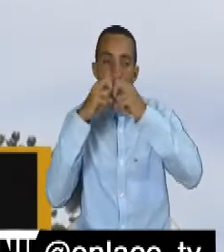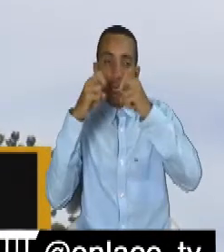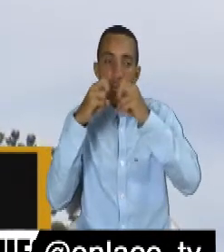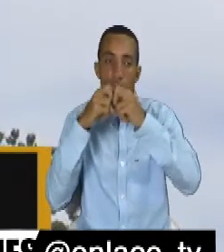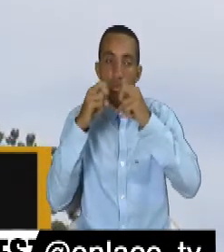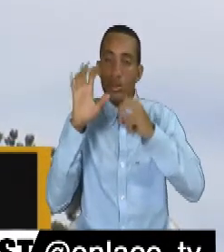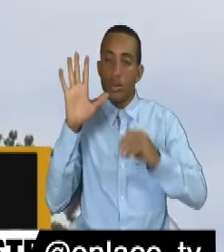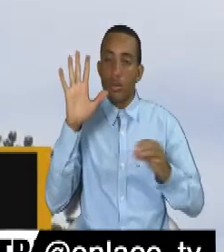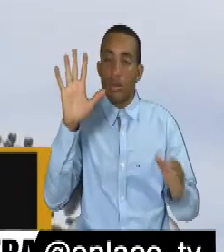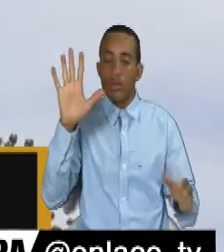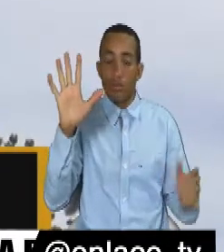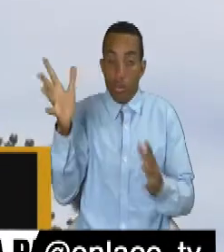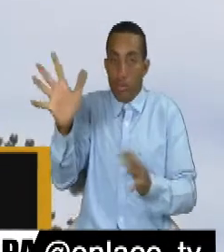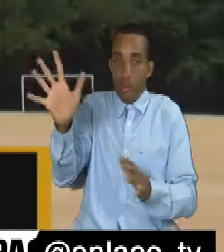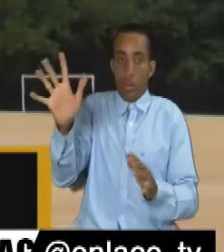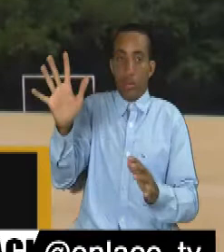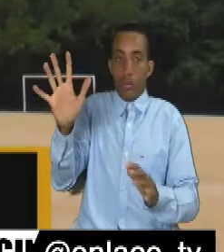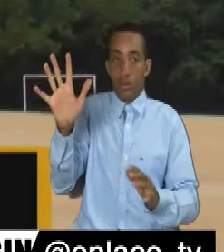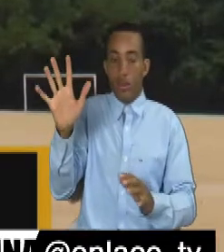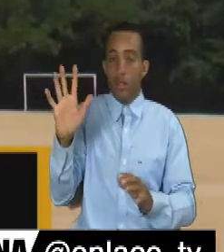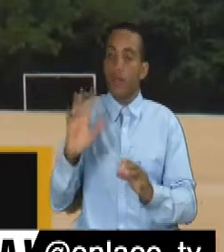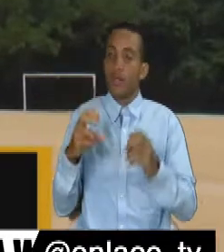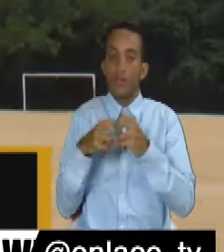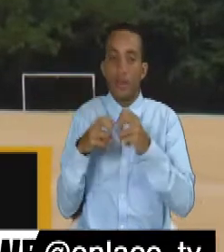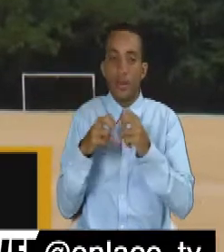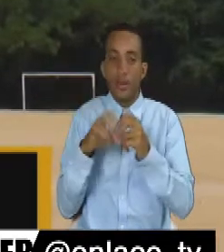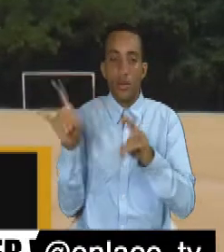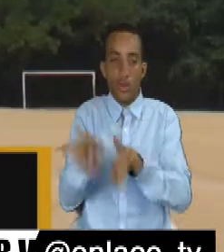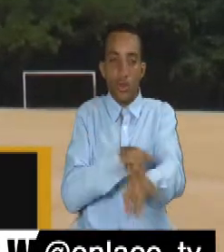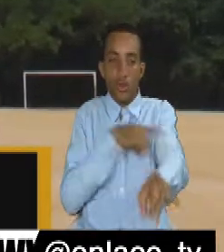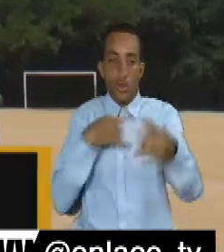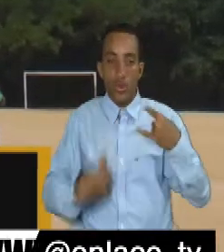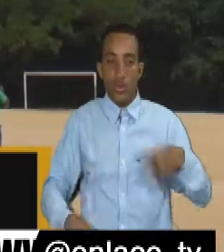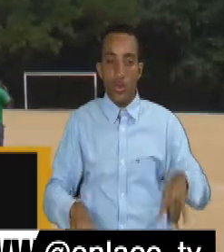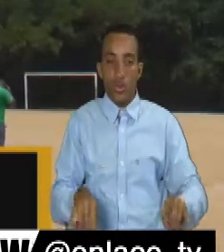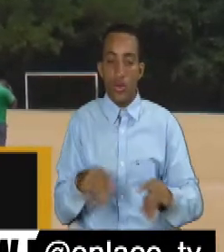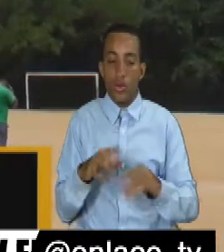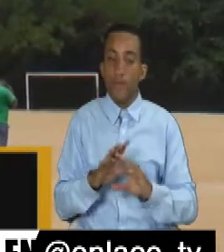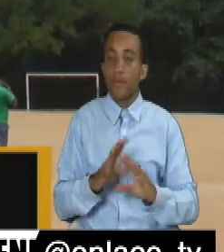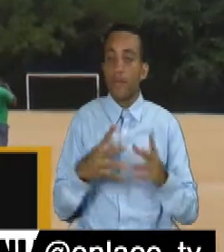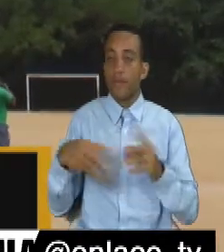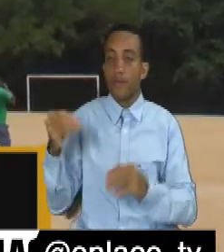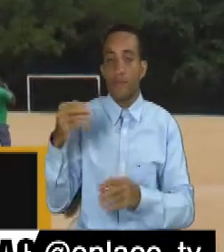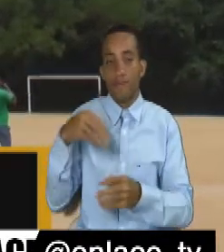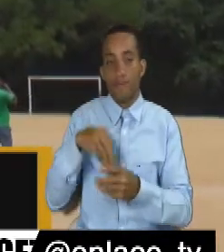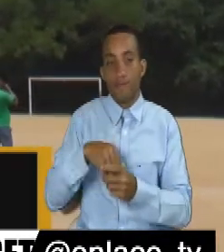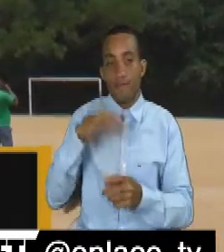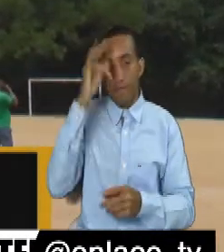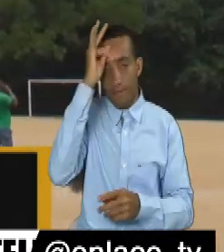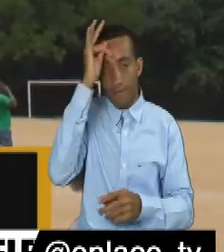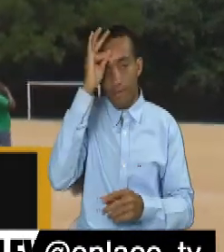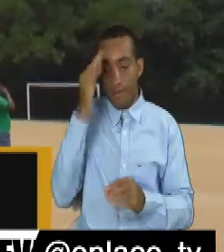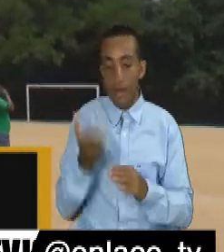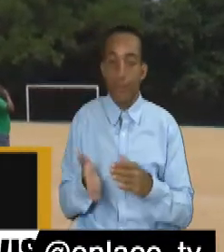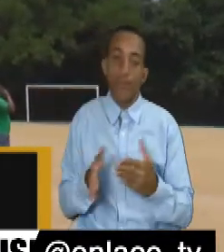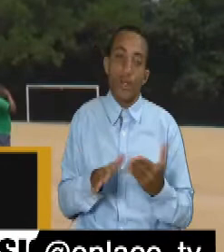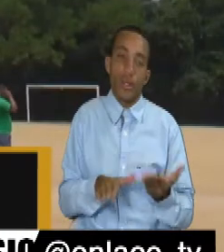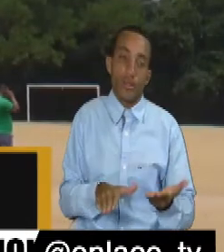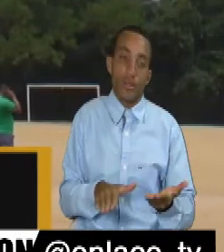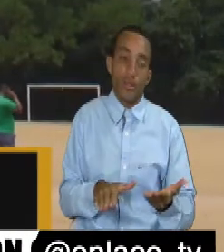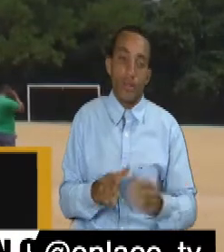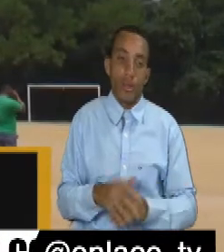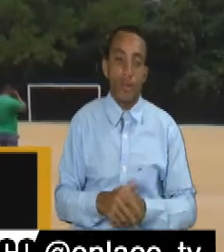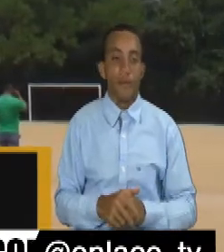fuerte descarga eléctrica en unas líneas de alta tensión, lo cual lo llevó a perder la vida. Así